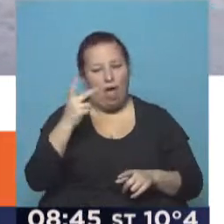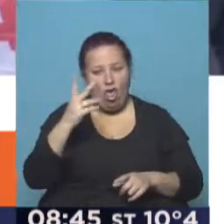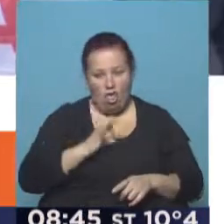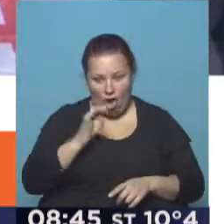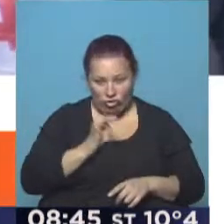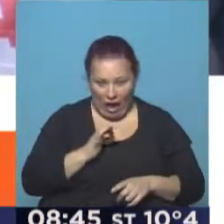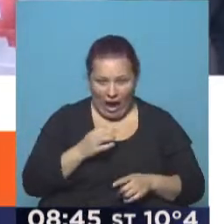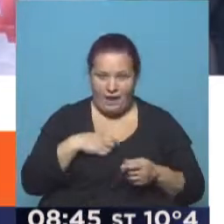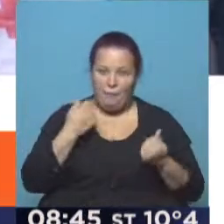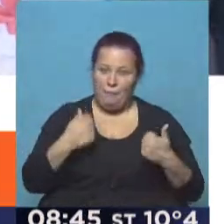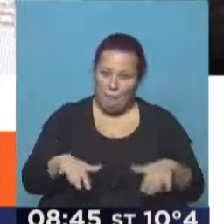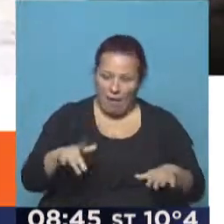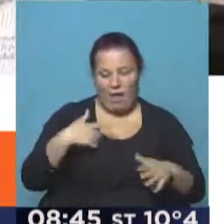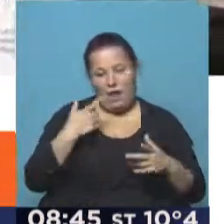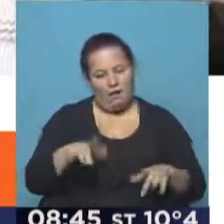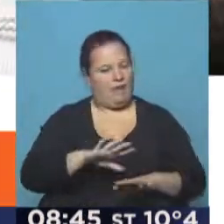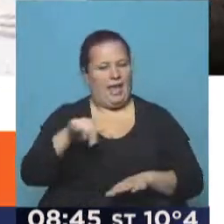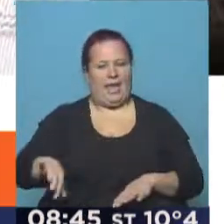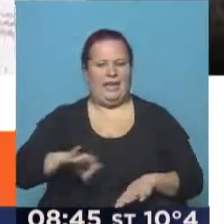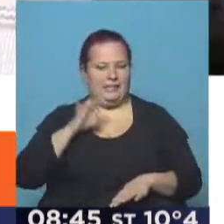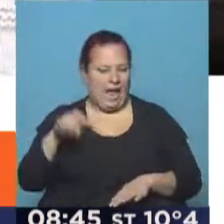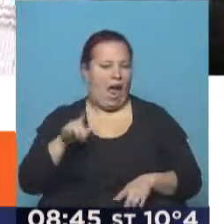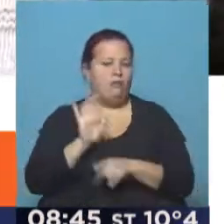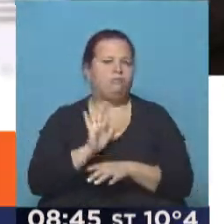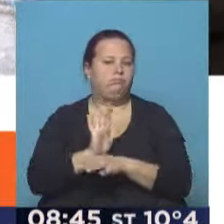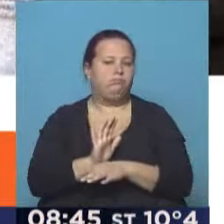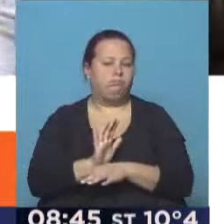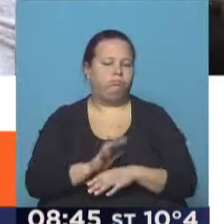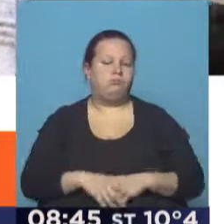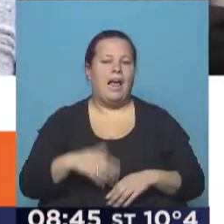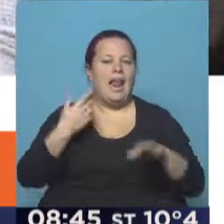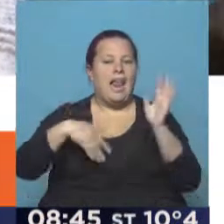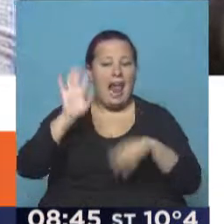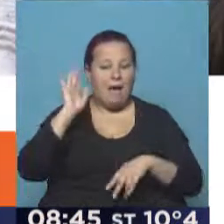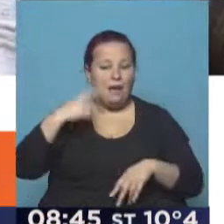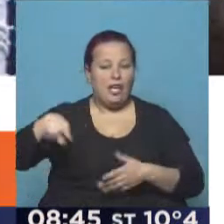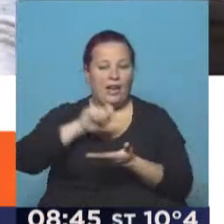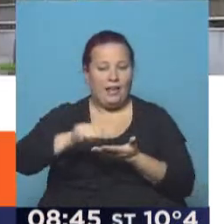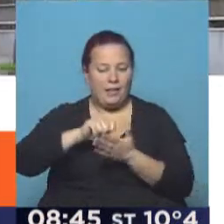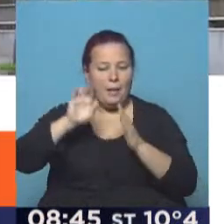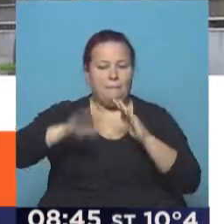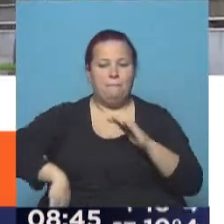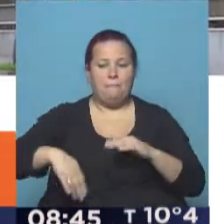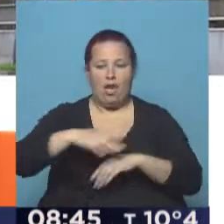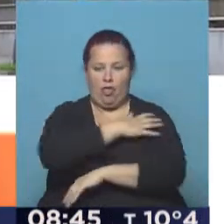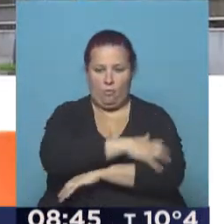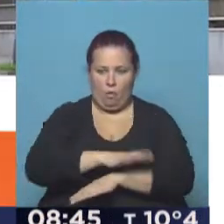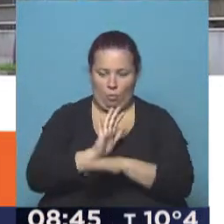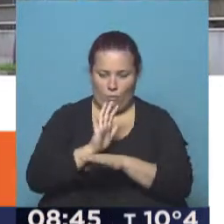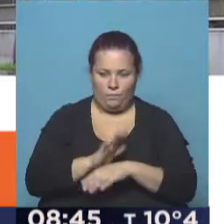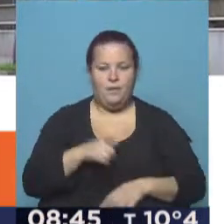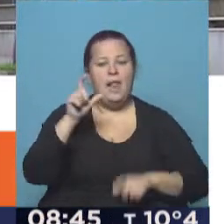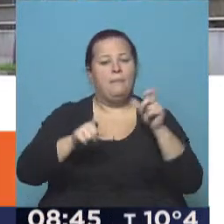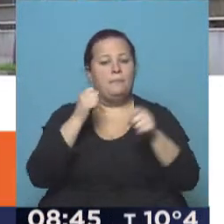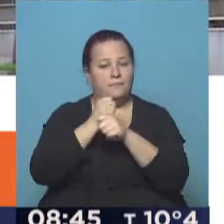de perder contratación este año y que implica que la gran mayoría de otros redactores quedan por debajo de la línea de la pobreza los